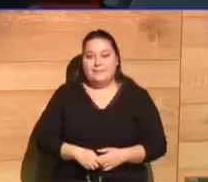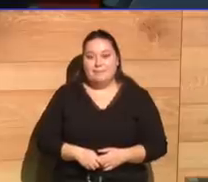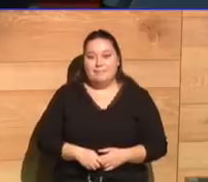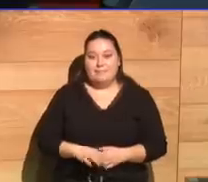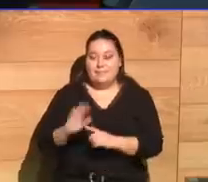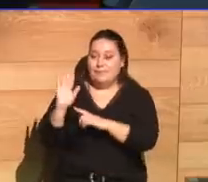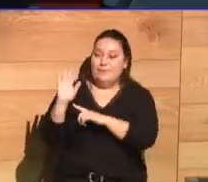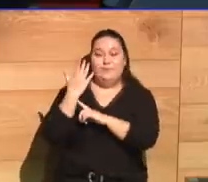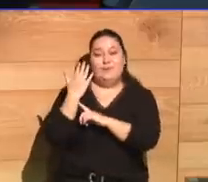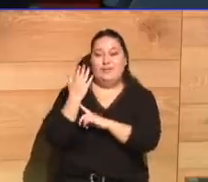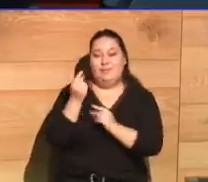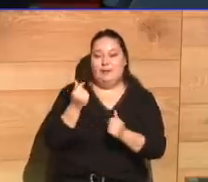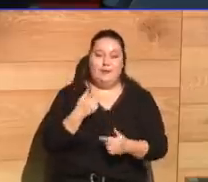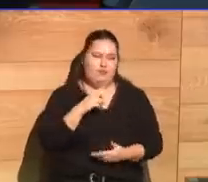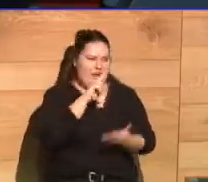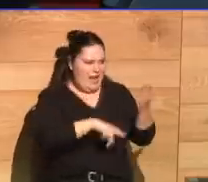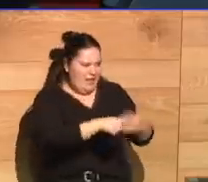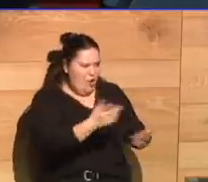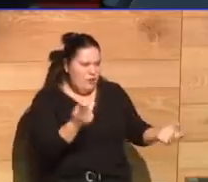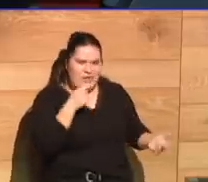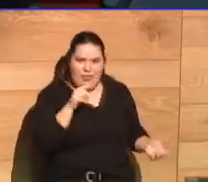Show me the money. Se me ha ido el gallego. Iba a decir que...